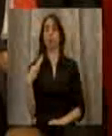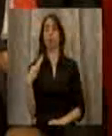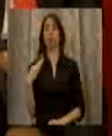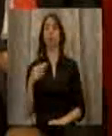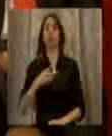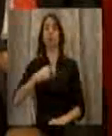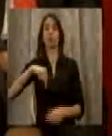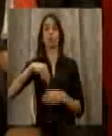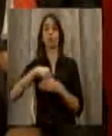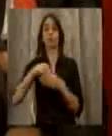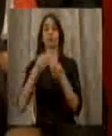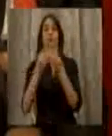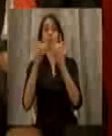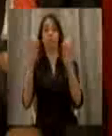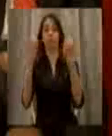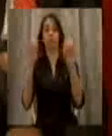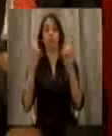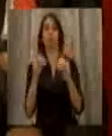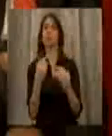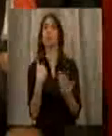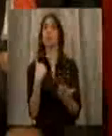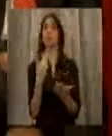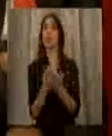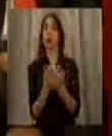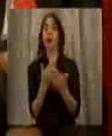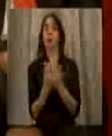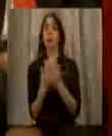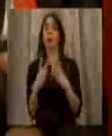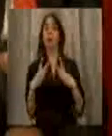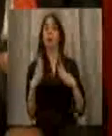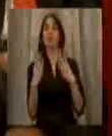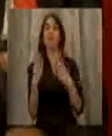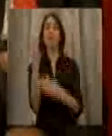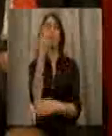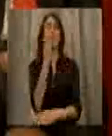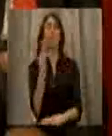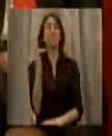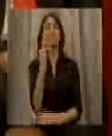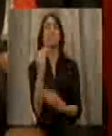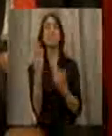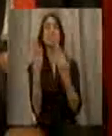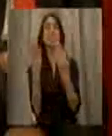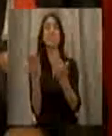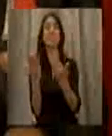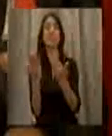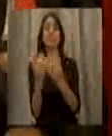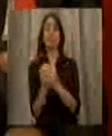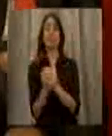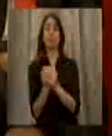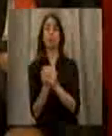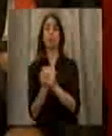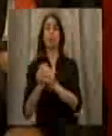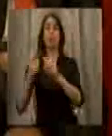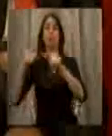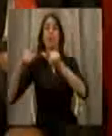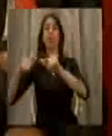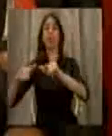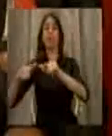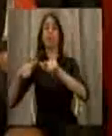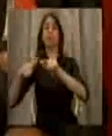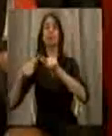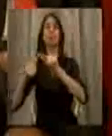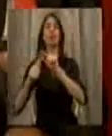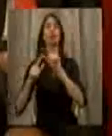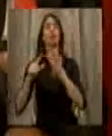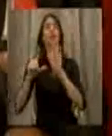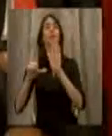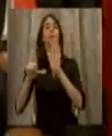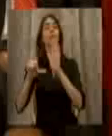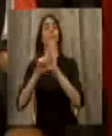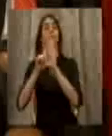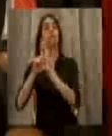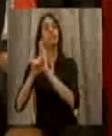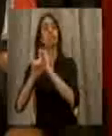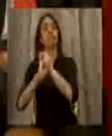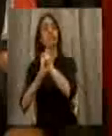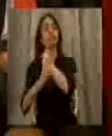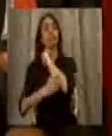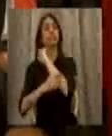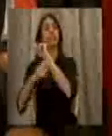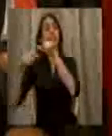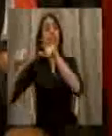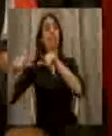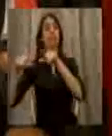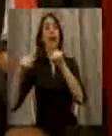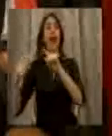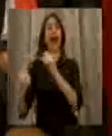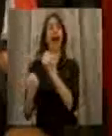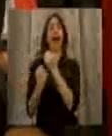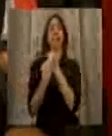nuestra democracia. Aprovecho de felicitar a la división jurídica y a los asesores que